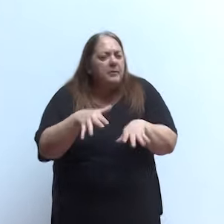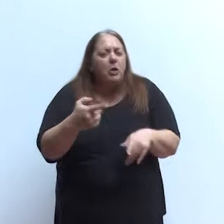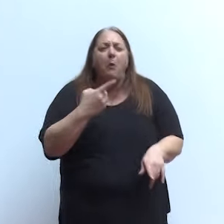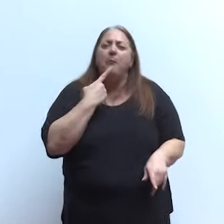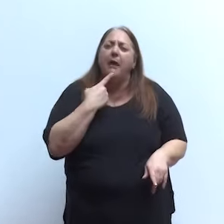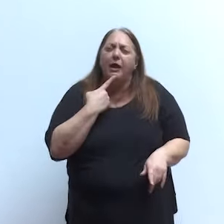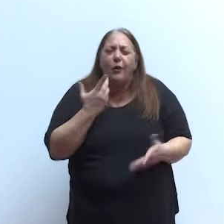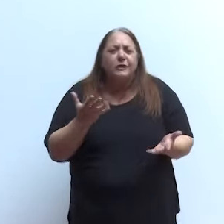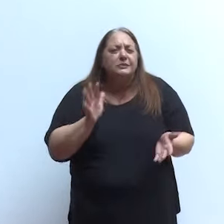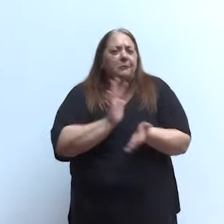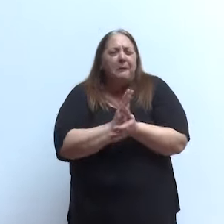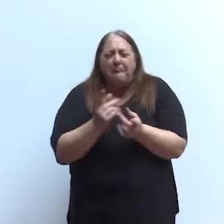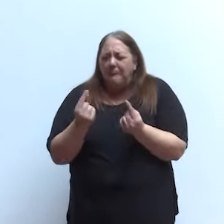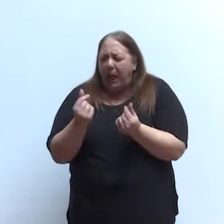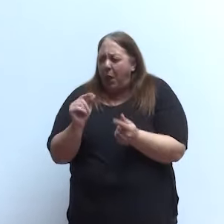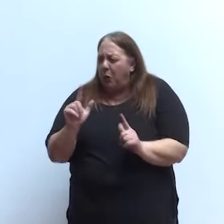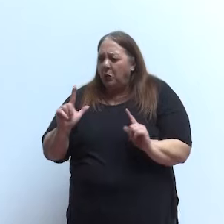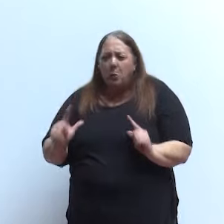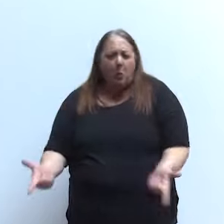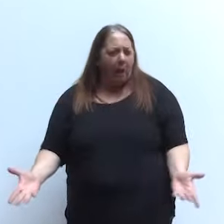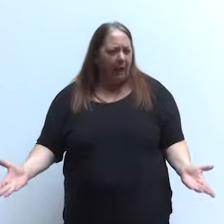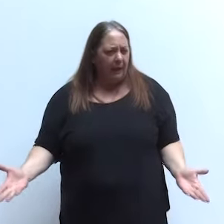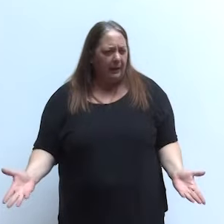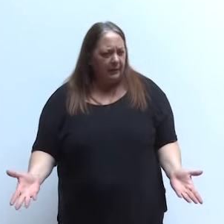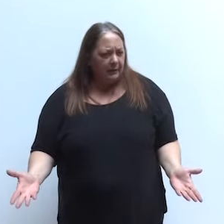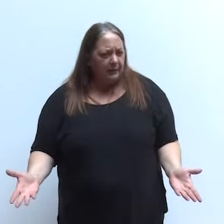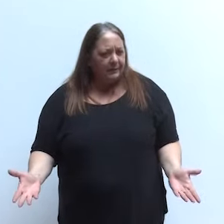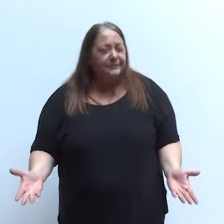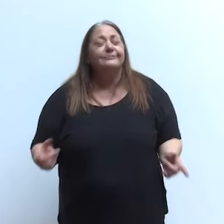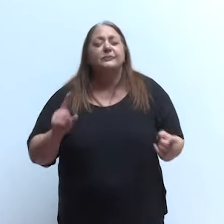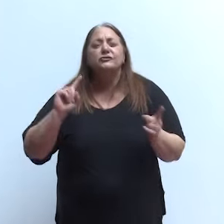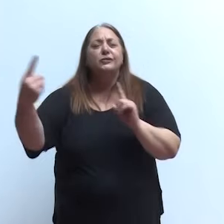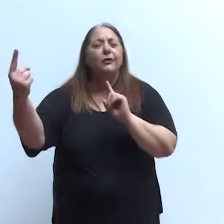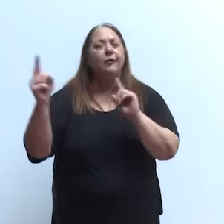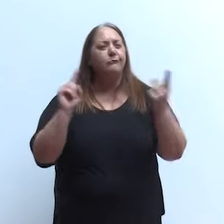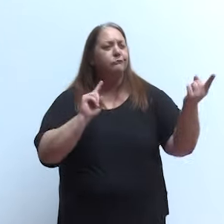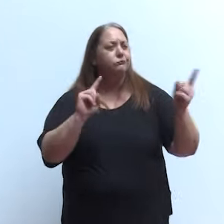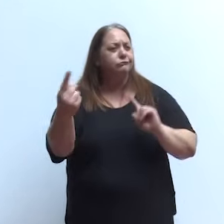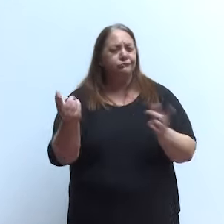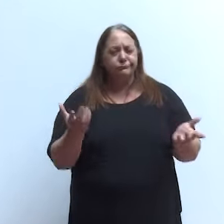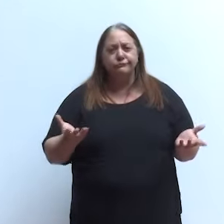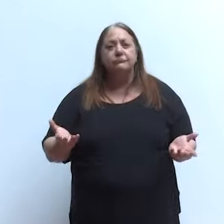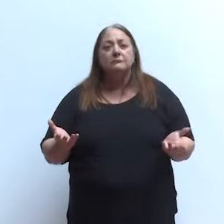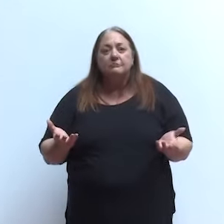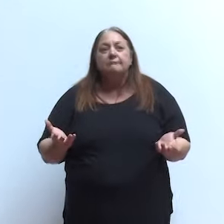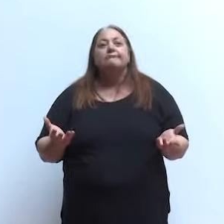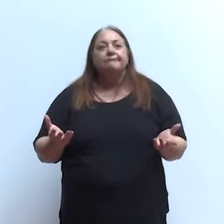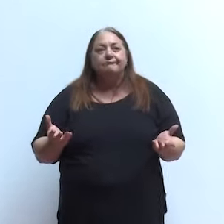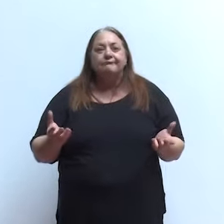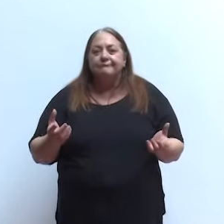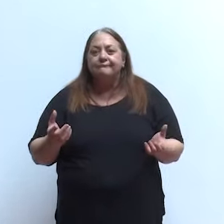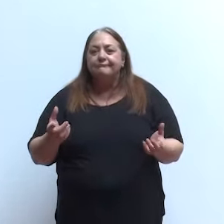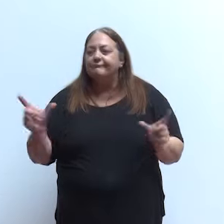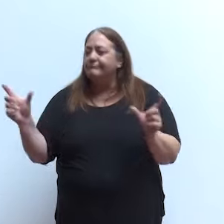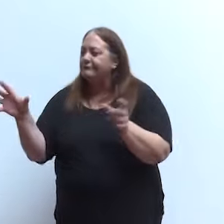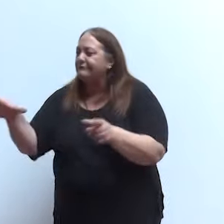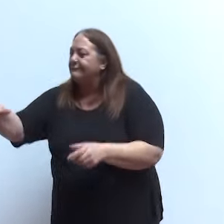quedaron aislados no este es decir en círculos sociales cada vez más